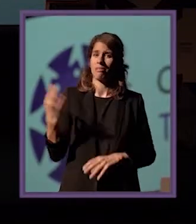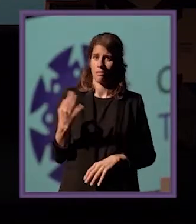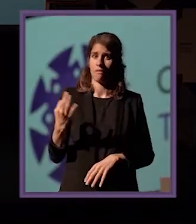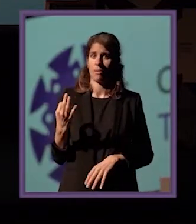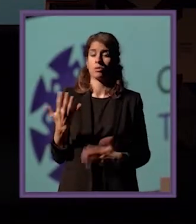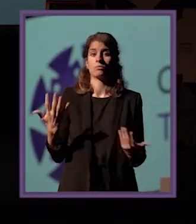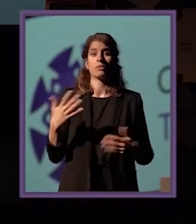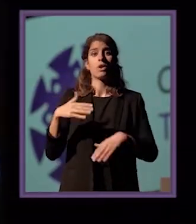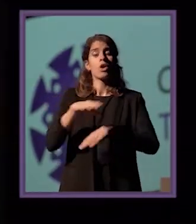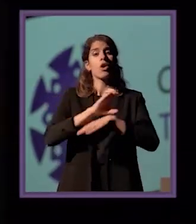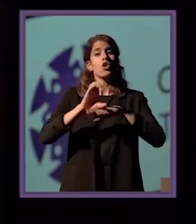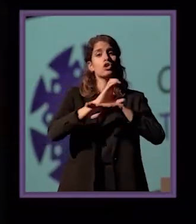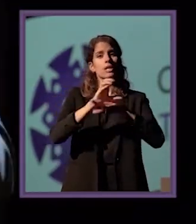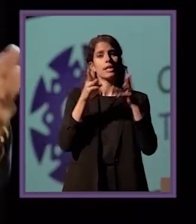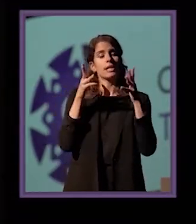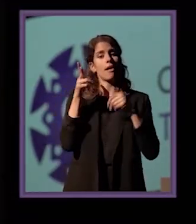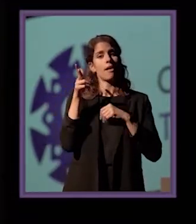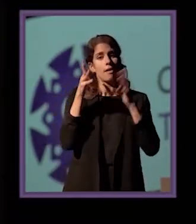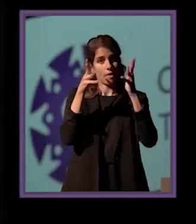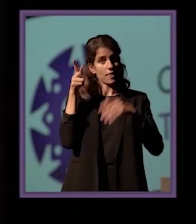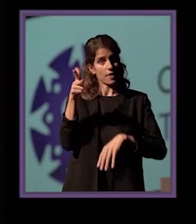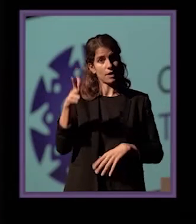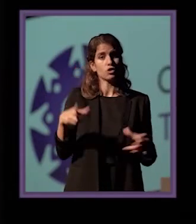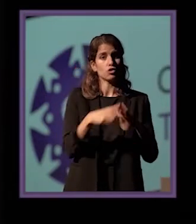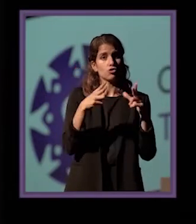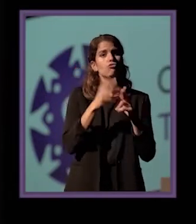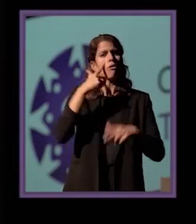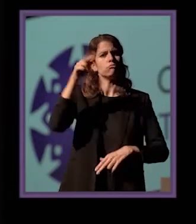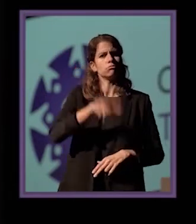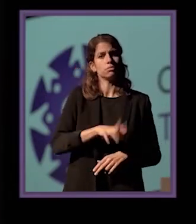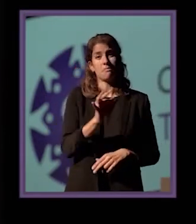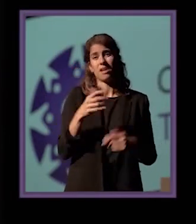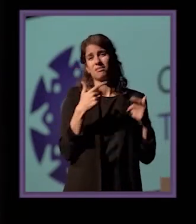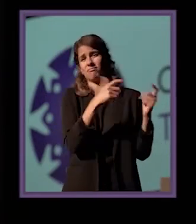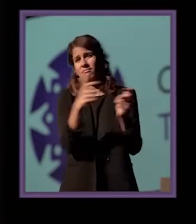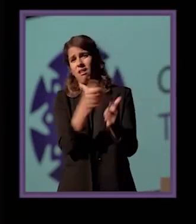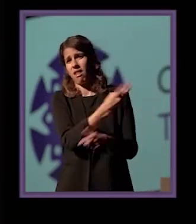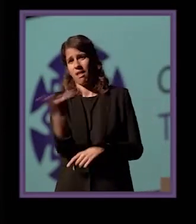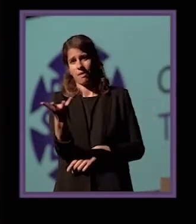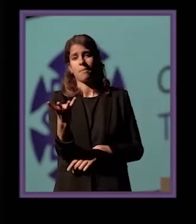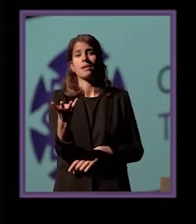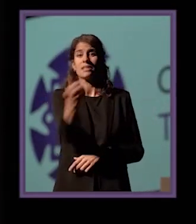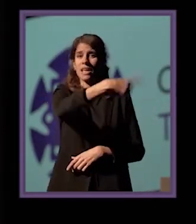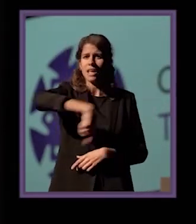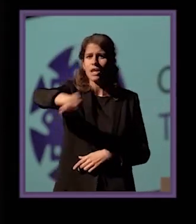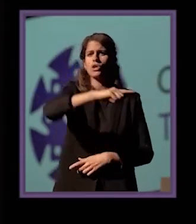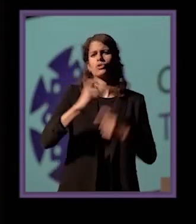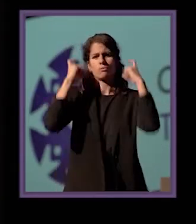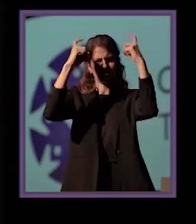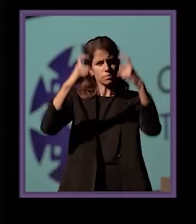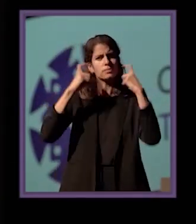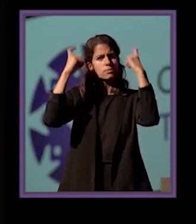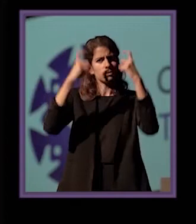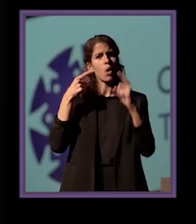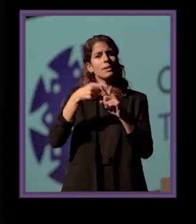de la Consejería de Derechos Sociales que dirige Noemí Santana y el resto de sus áreas, porque ante los momentos difíciles están dando apuestas valientes para